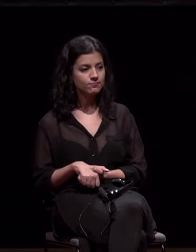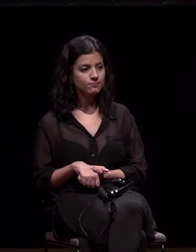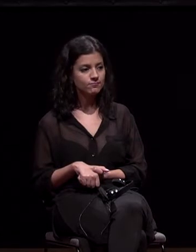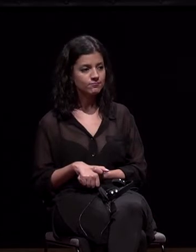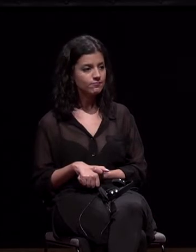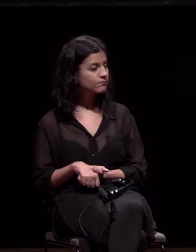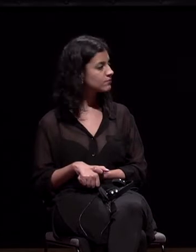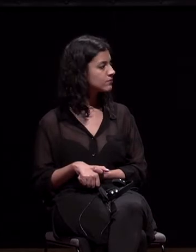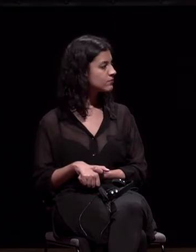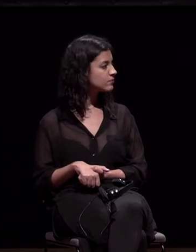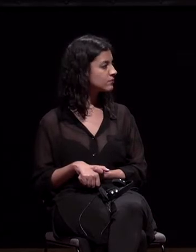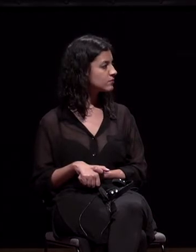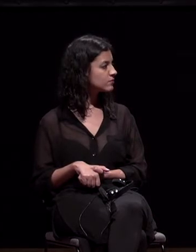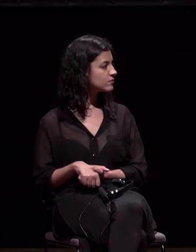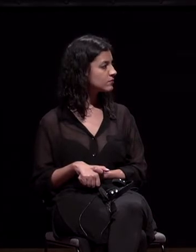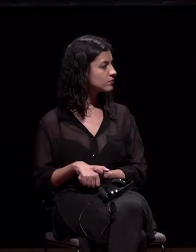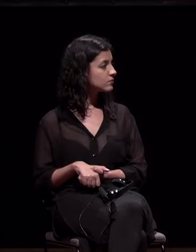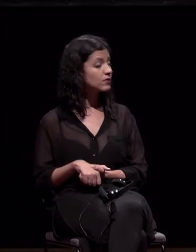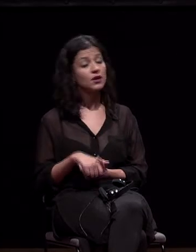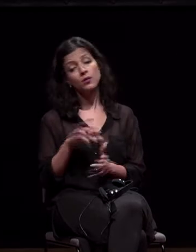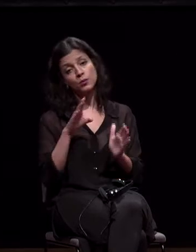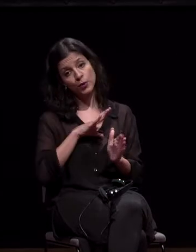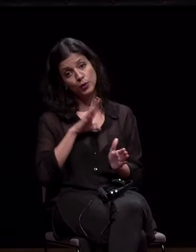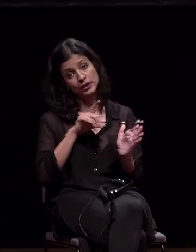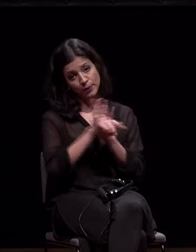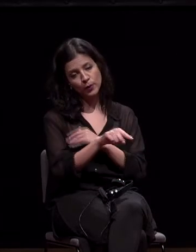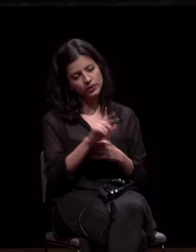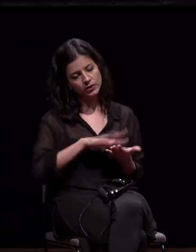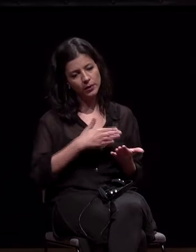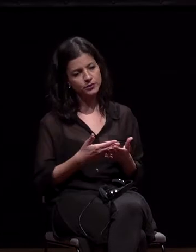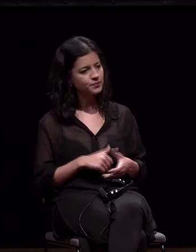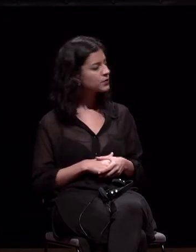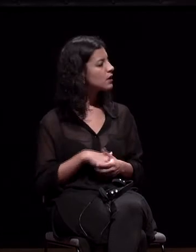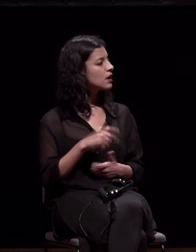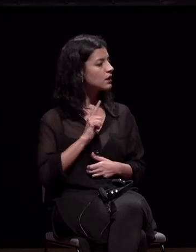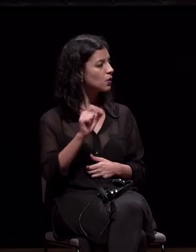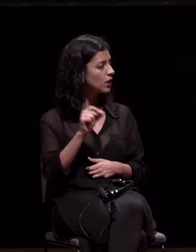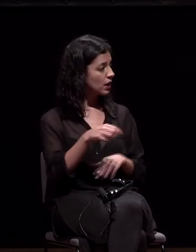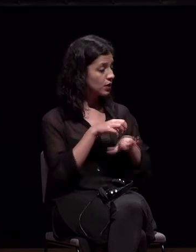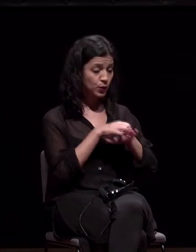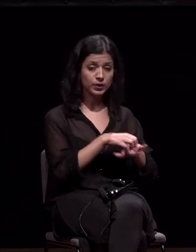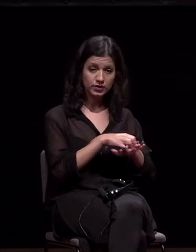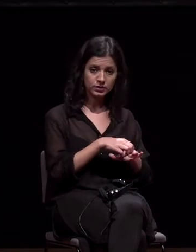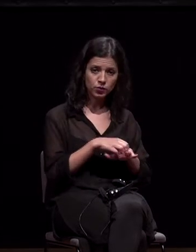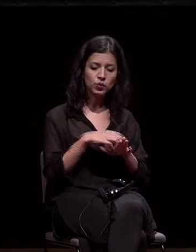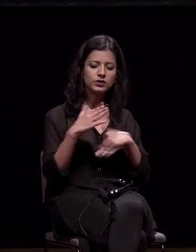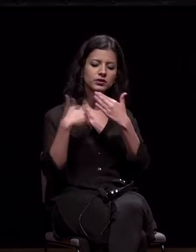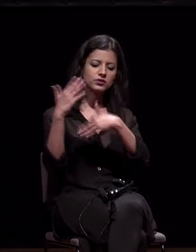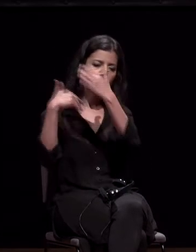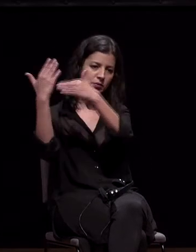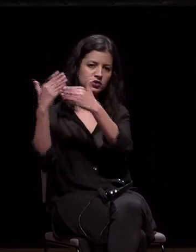Julieta, há uma pergunta aqui perguntando se você estabeleceria um paralelo entre o futurismo e o desenvolvimentismo